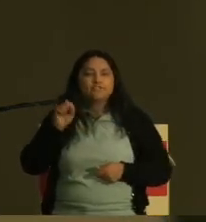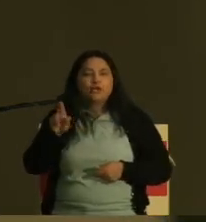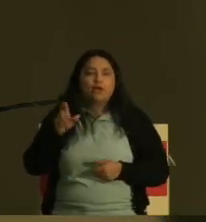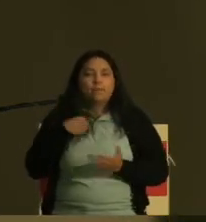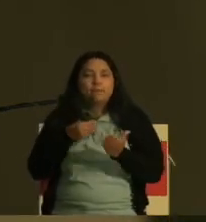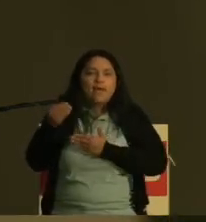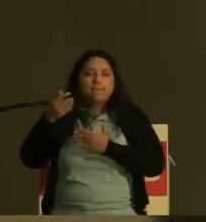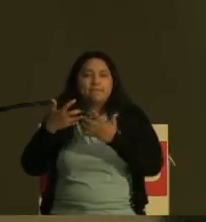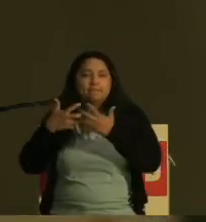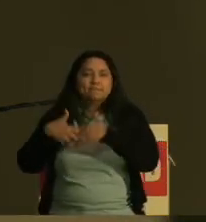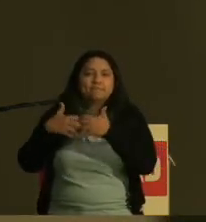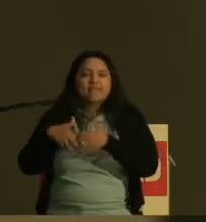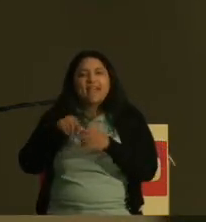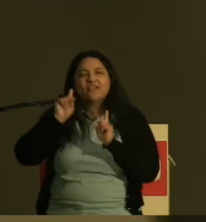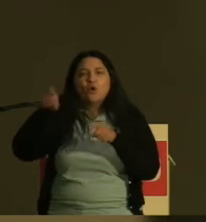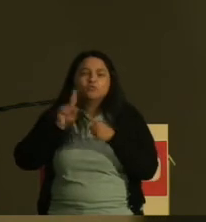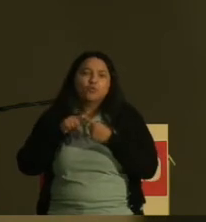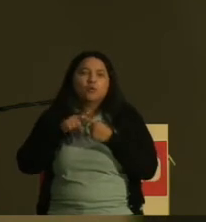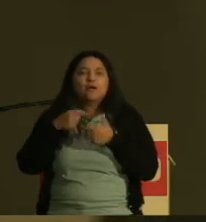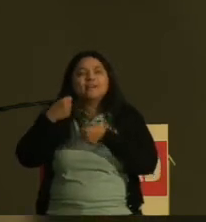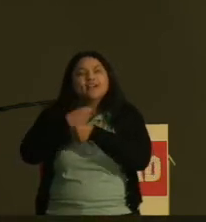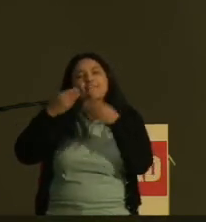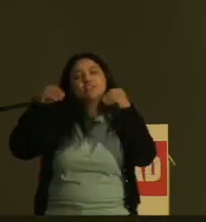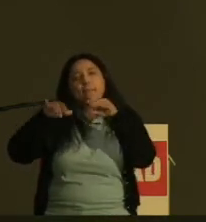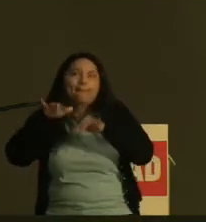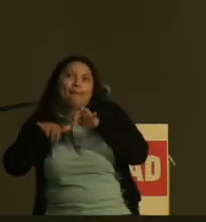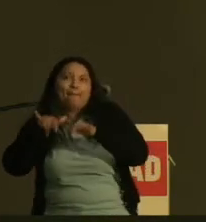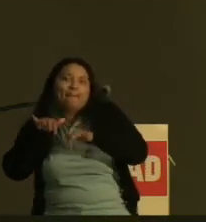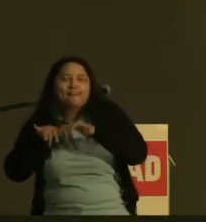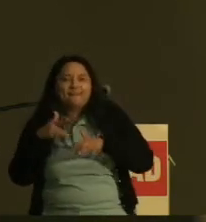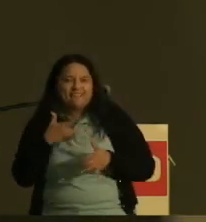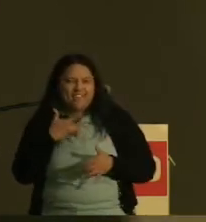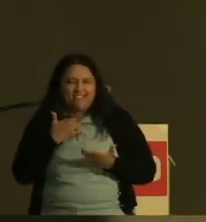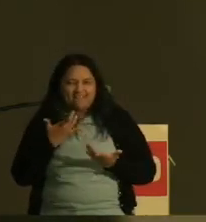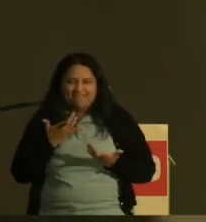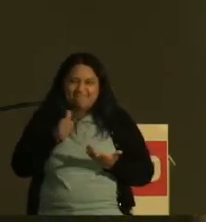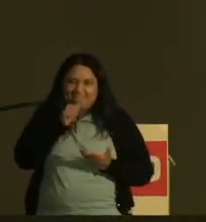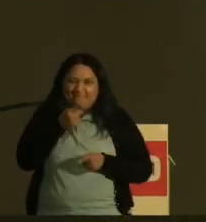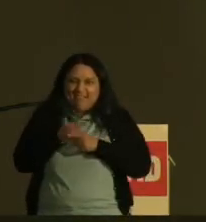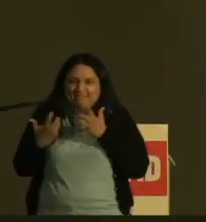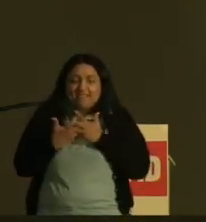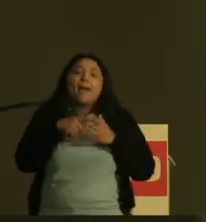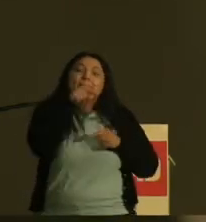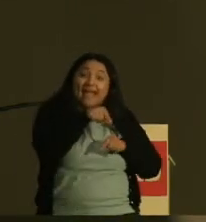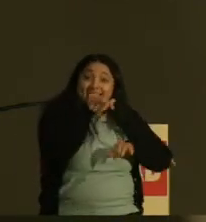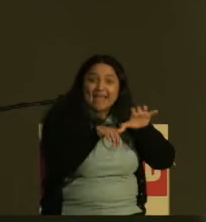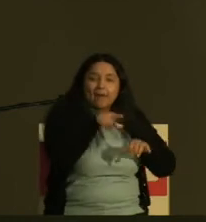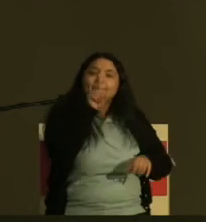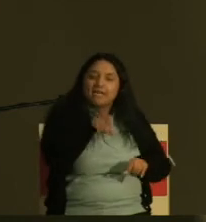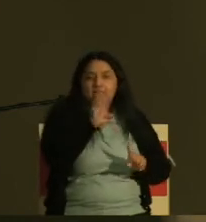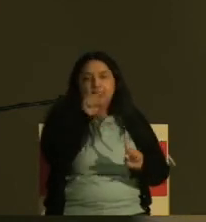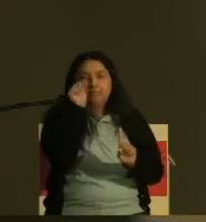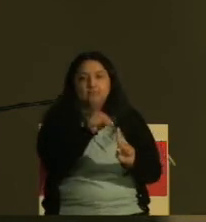y sentándome en un café, tac, tac. No, o sea, no. Tiene que ser esa porque es la misma que me acompaña